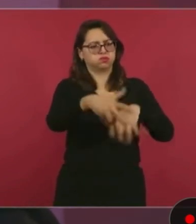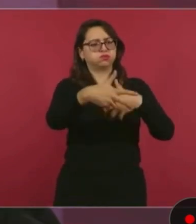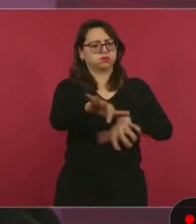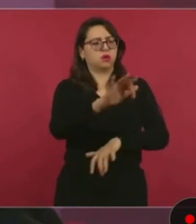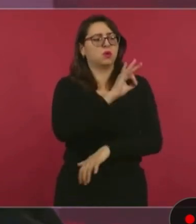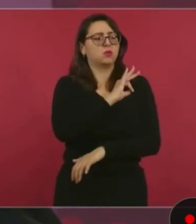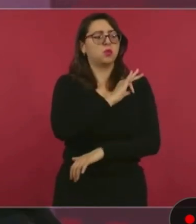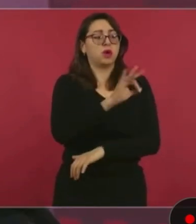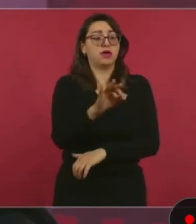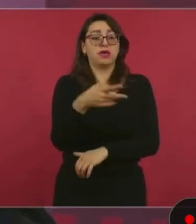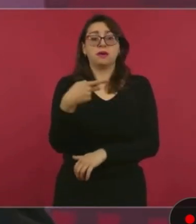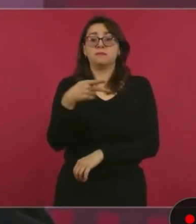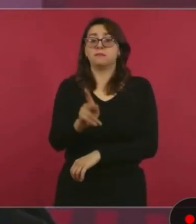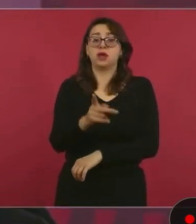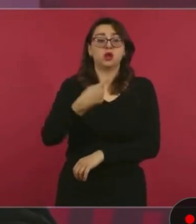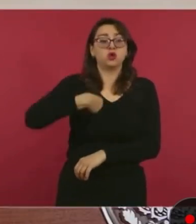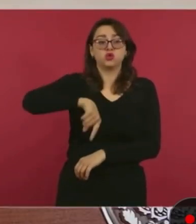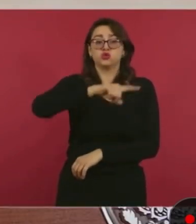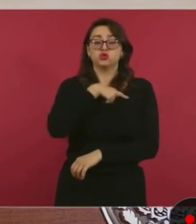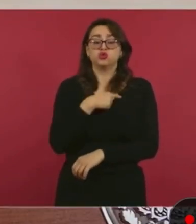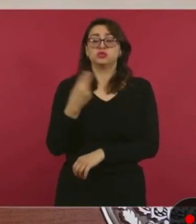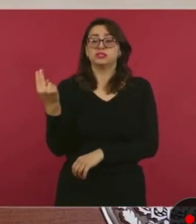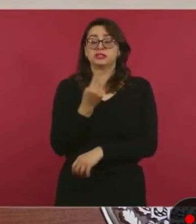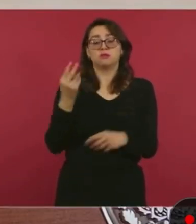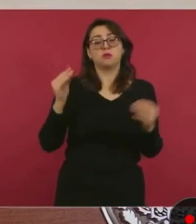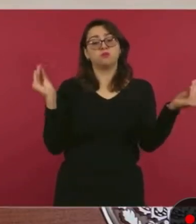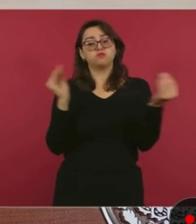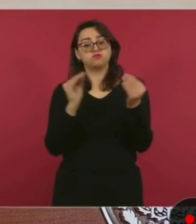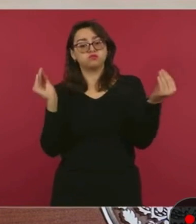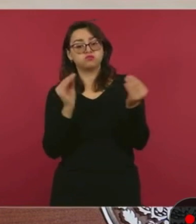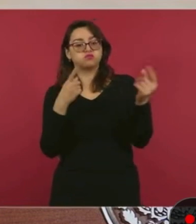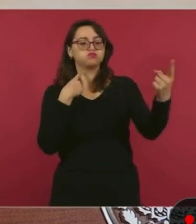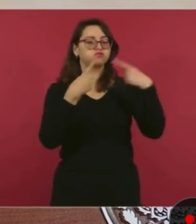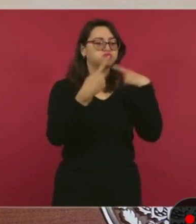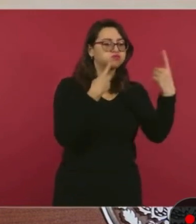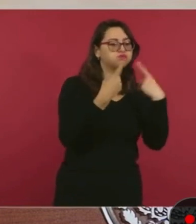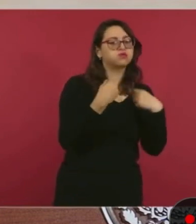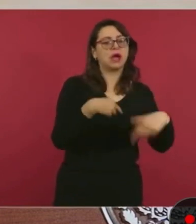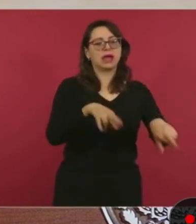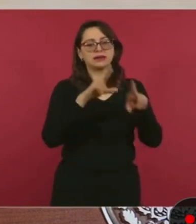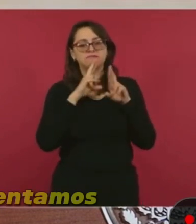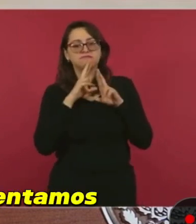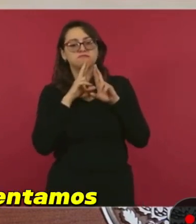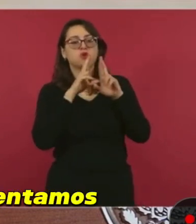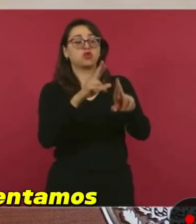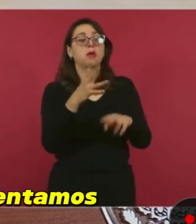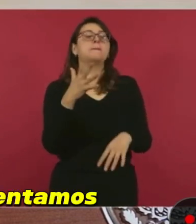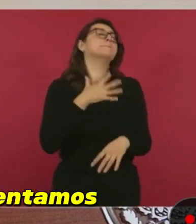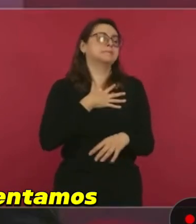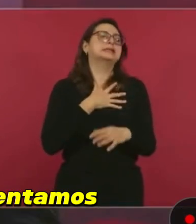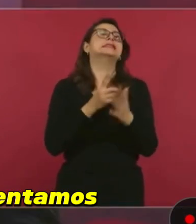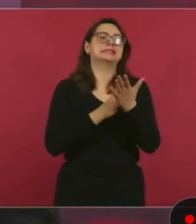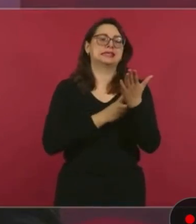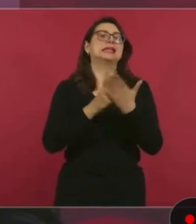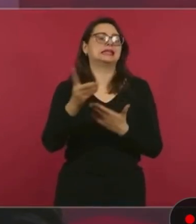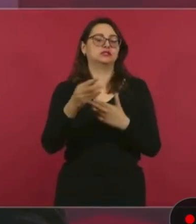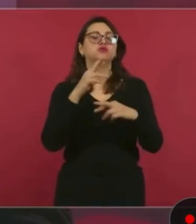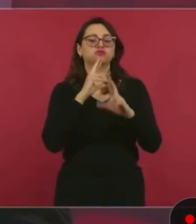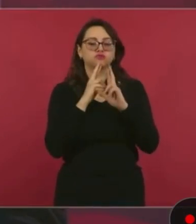debatimos y argumentamos y utilizamos el derecho de réplica porque